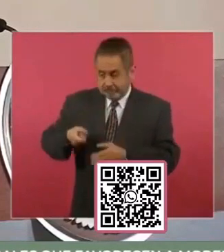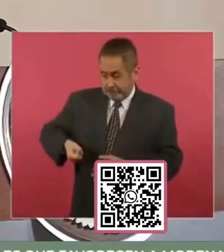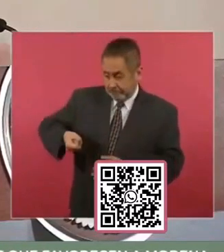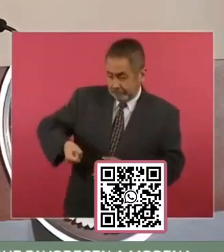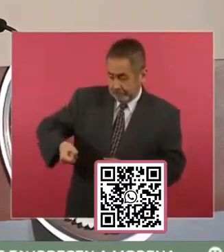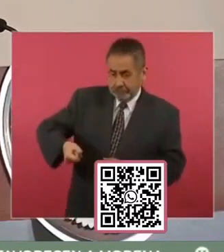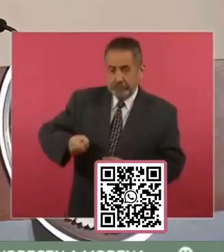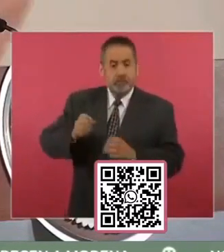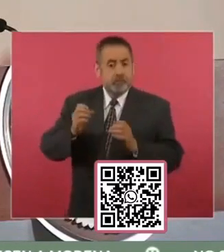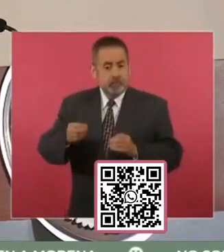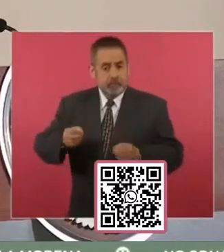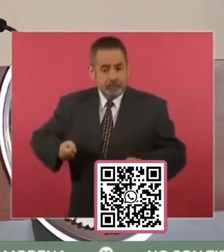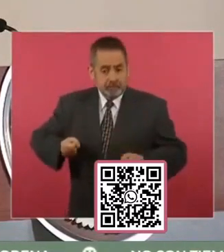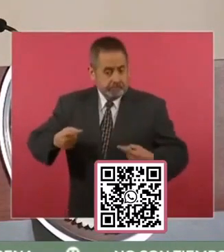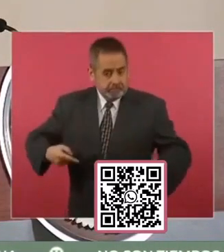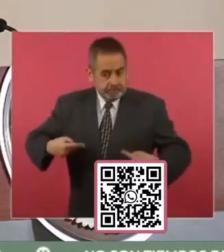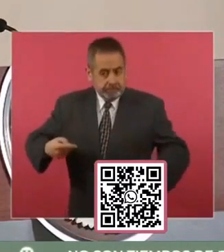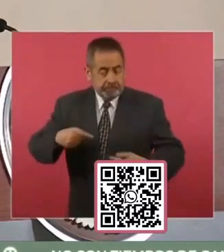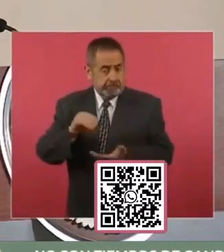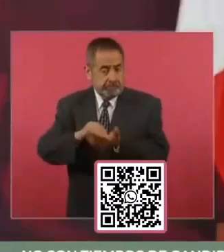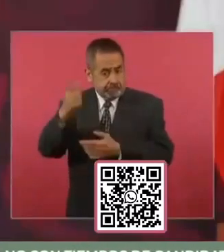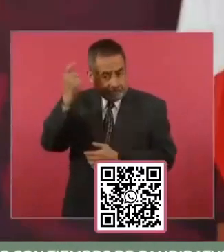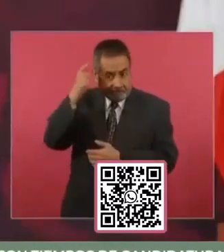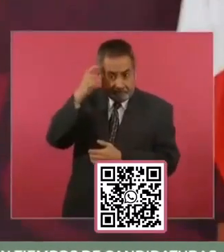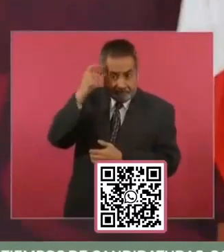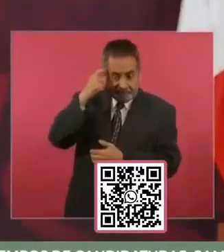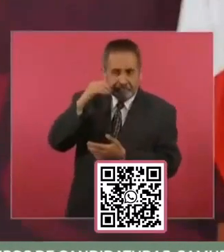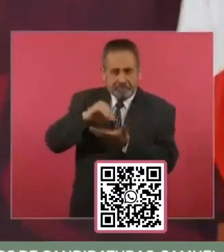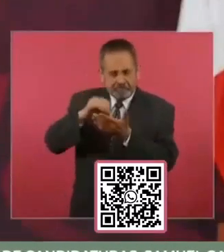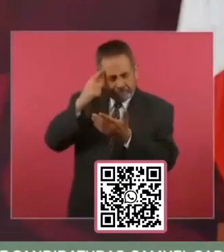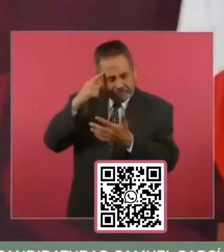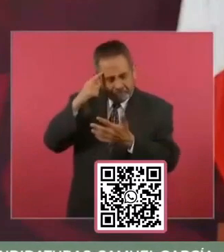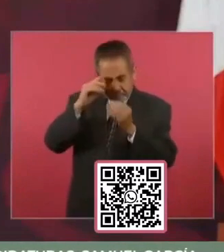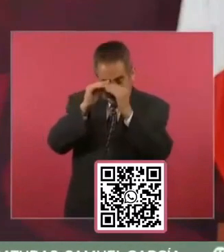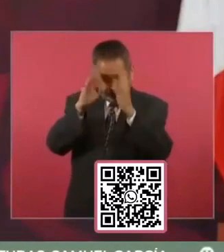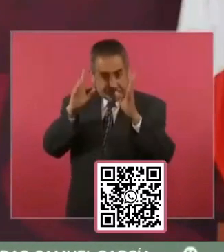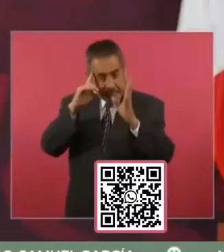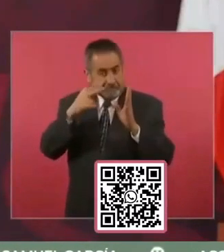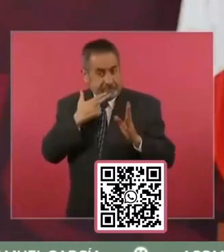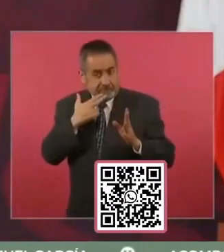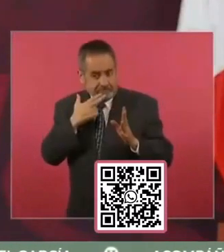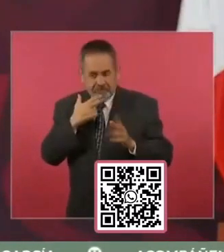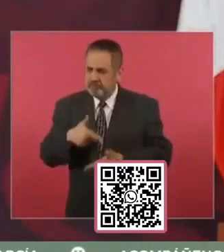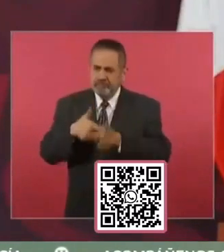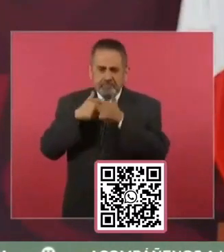resistencia y la lucha por los derechos humanos. Bueno, habló en la mañanera la señora de